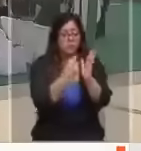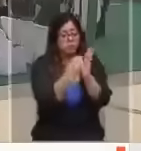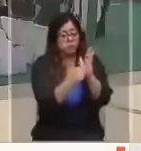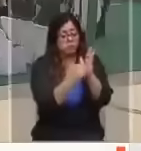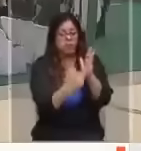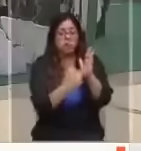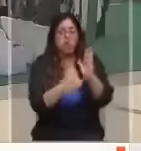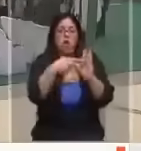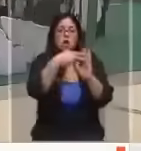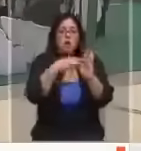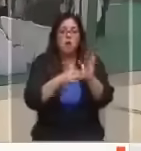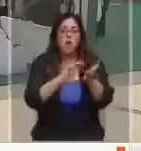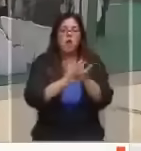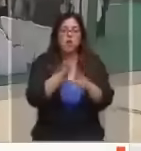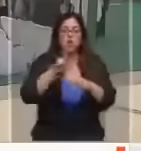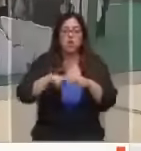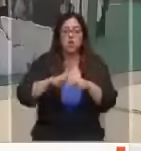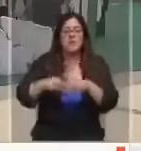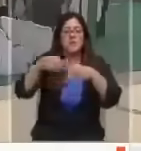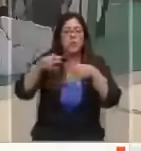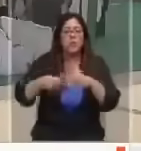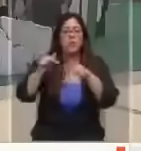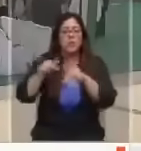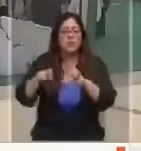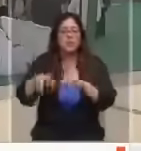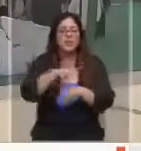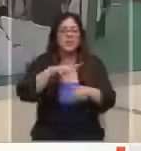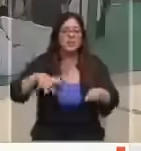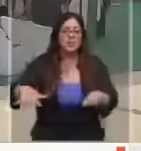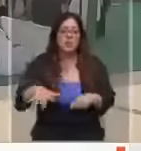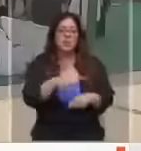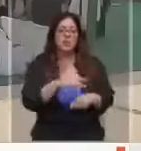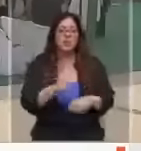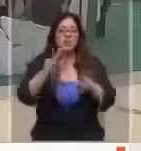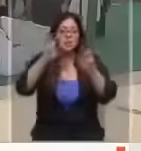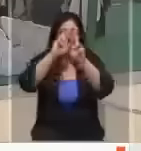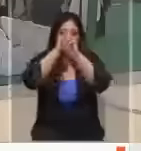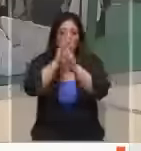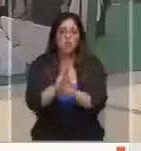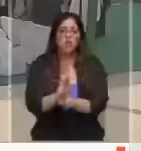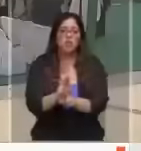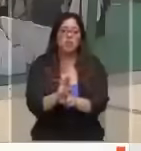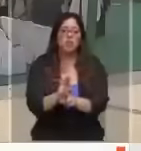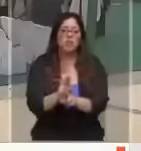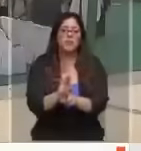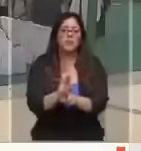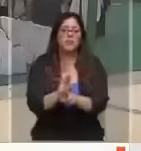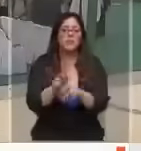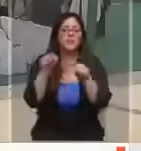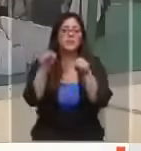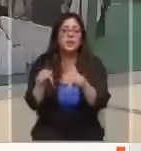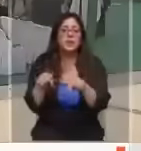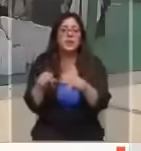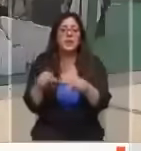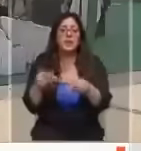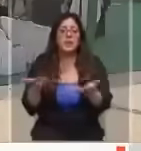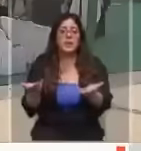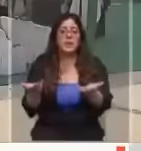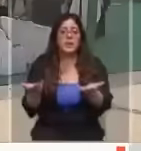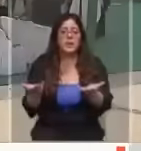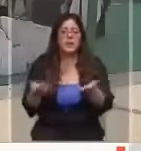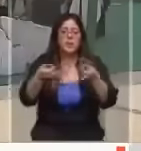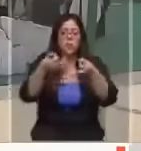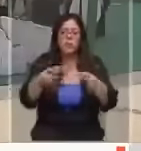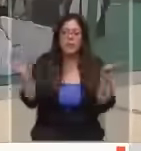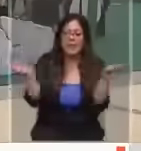normado todo lo que se realiza en este tipo de situaciones con los honores fúnebres. Y ahí está tan detallado como, por ejemplo,